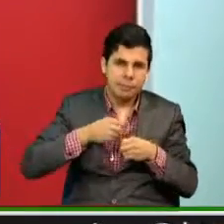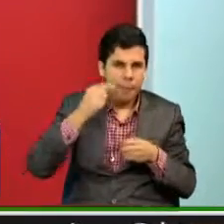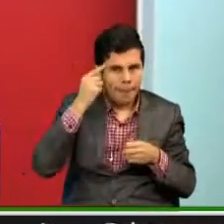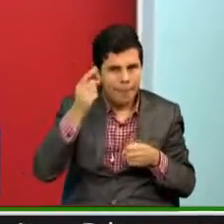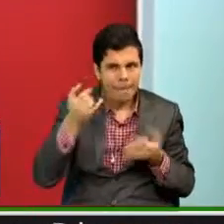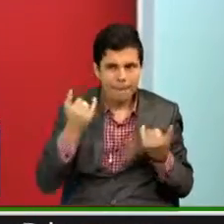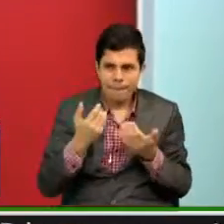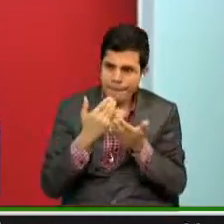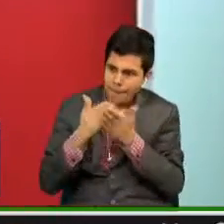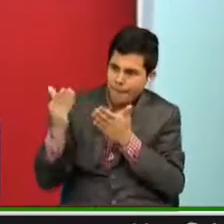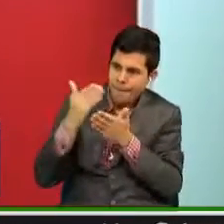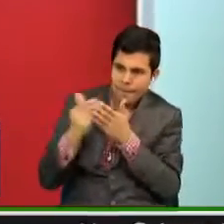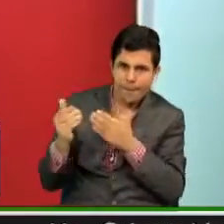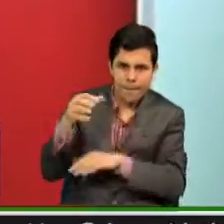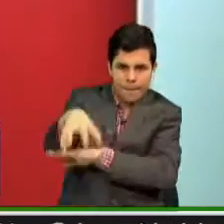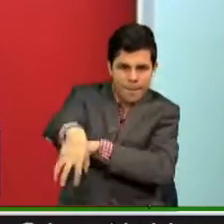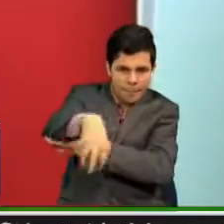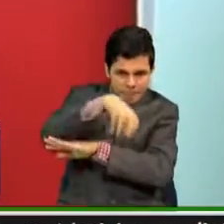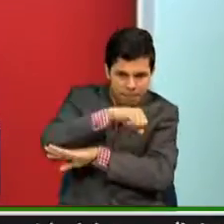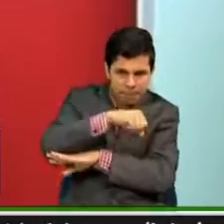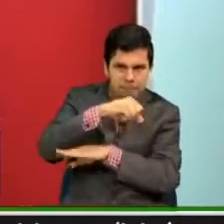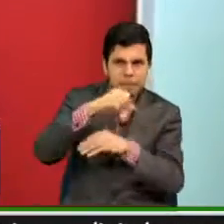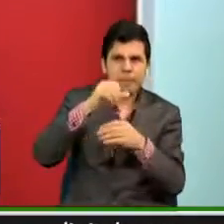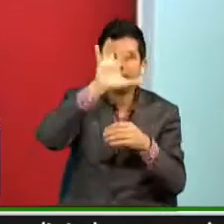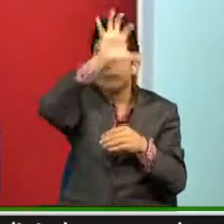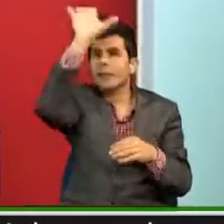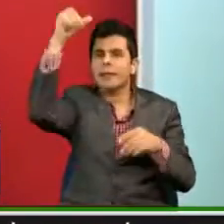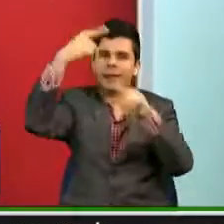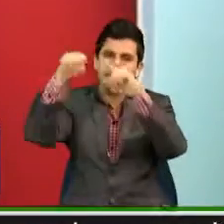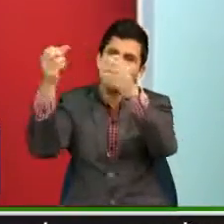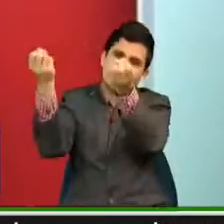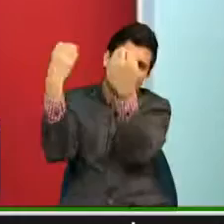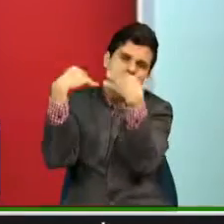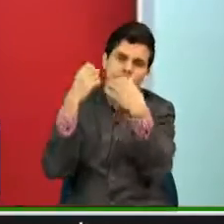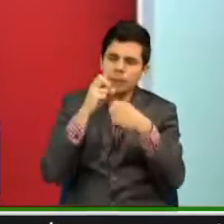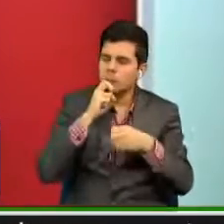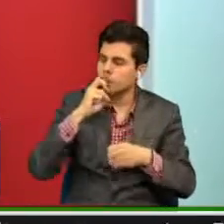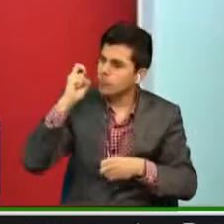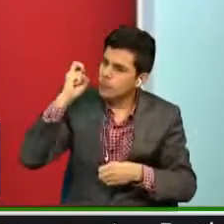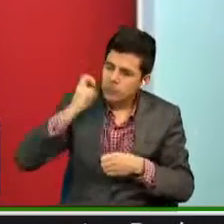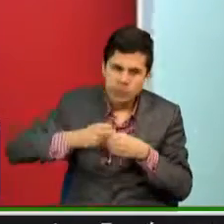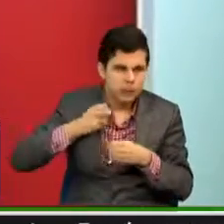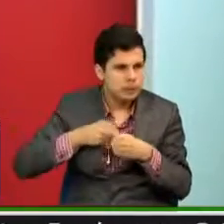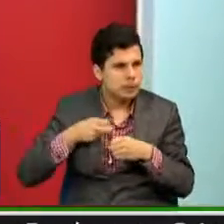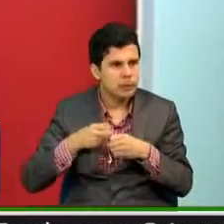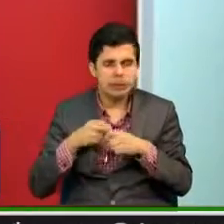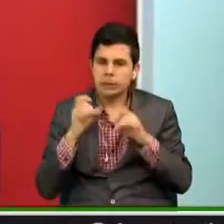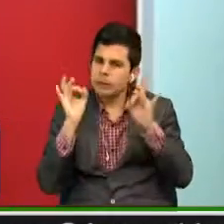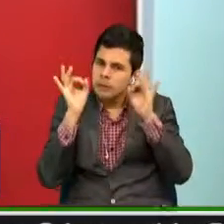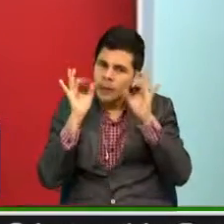Comprar maquinarias nuevamente del exterior también se hace mucho más oneroso.